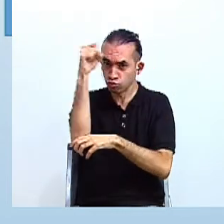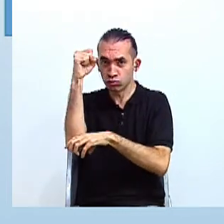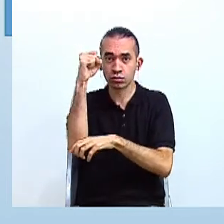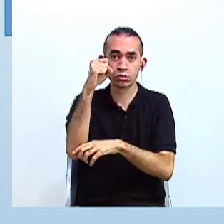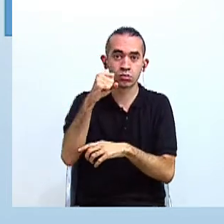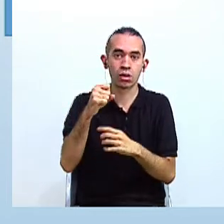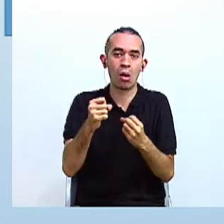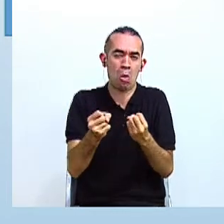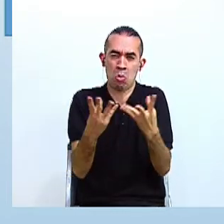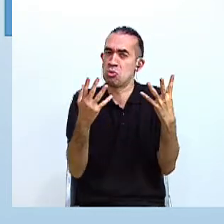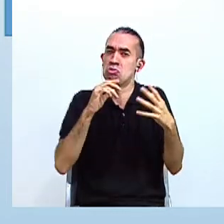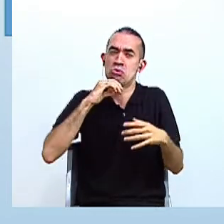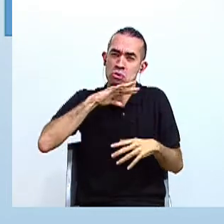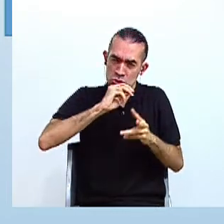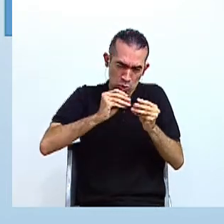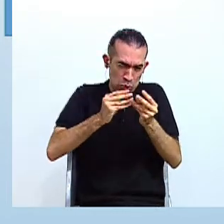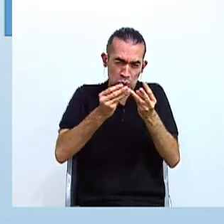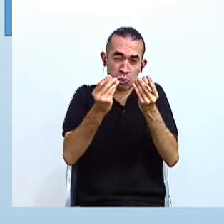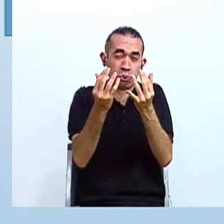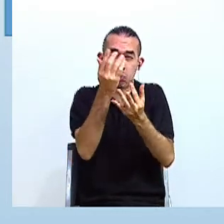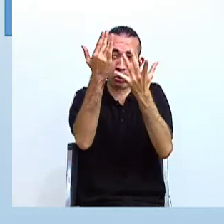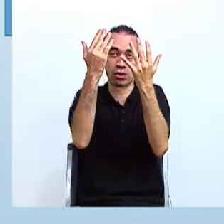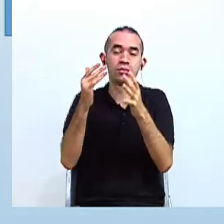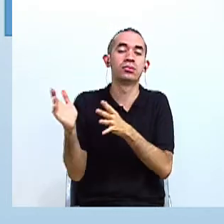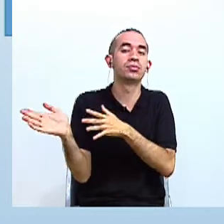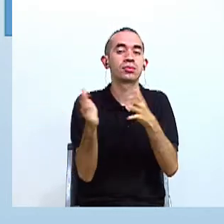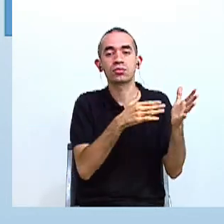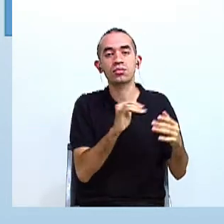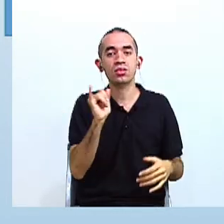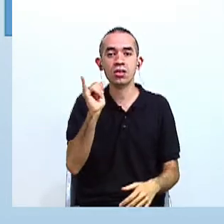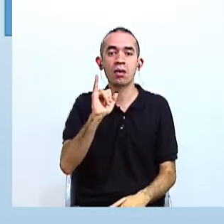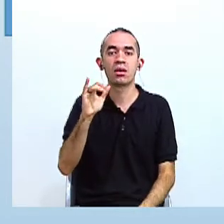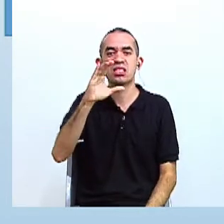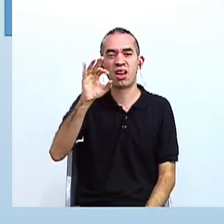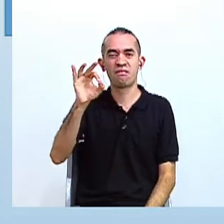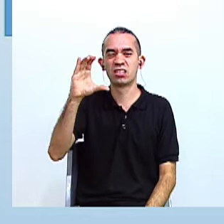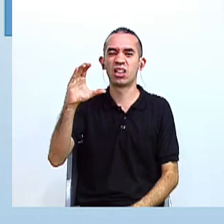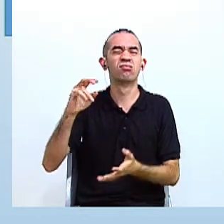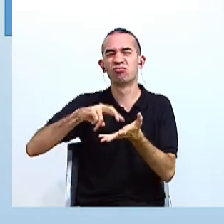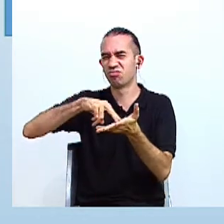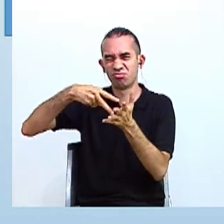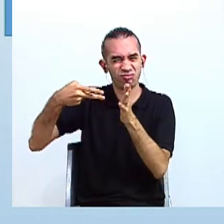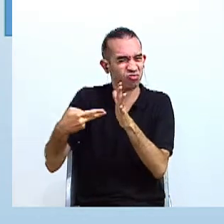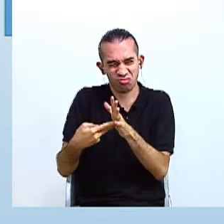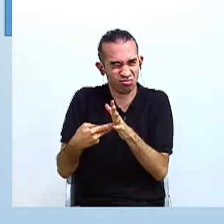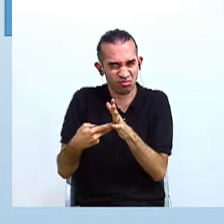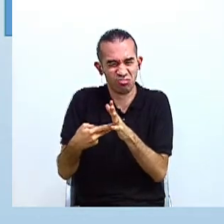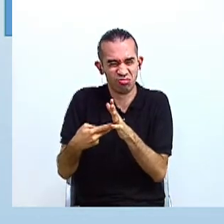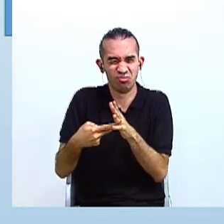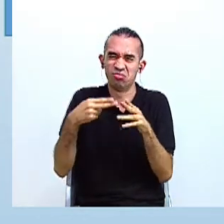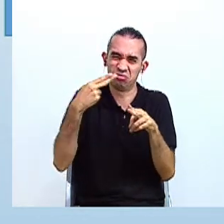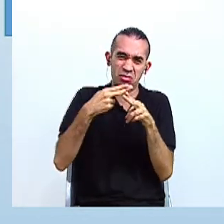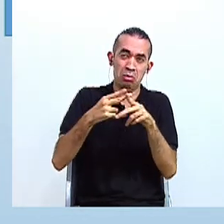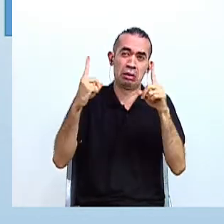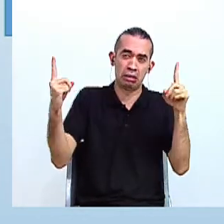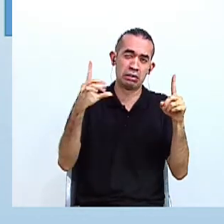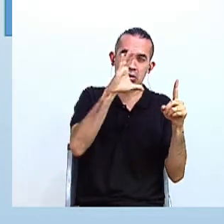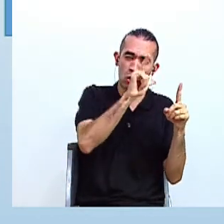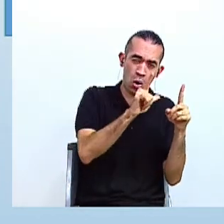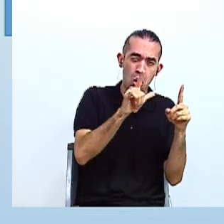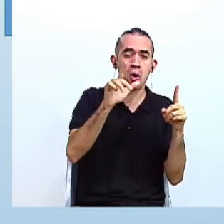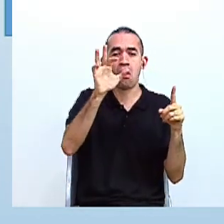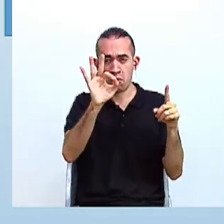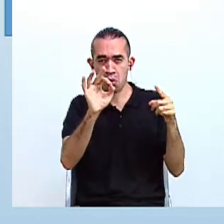contaminantes. Tenemos también lo que conocemos popularmente como el CFC, el clorofluorcarbono, proveniente de